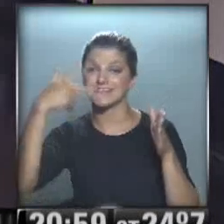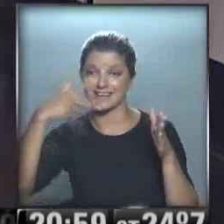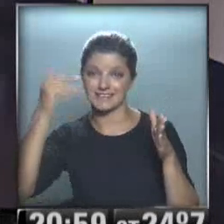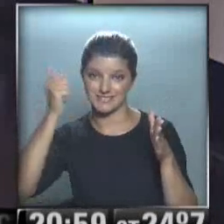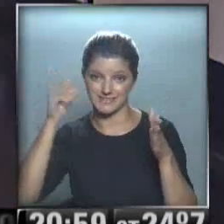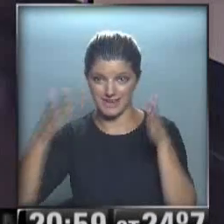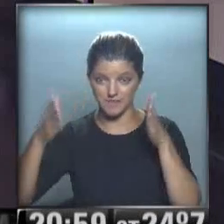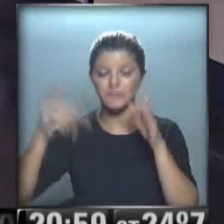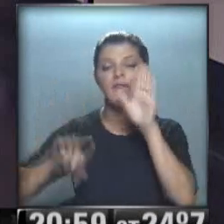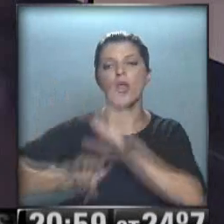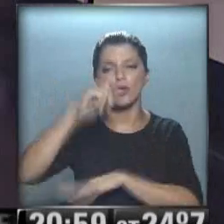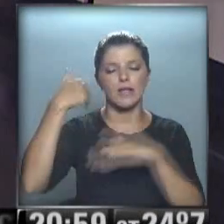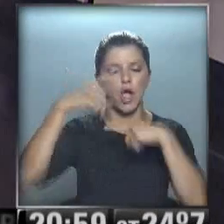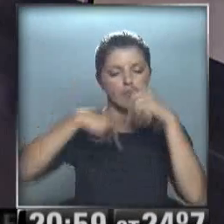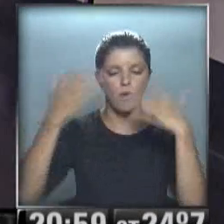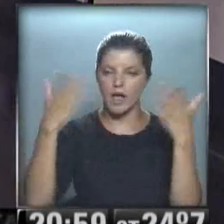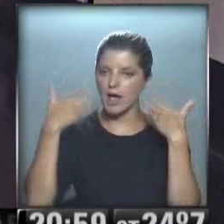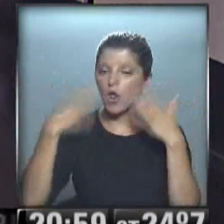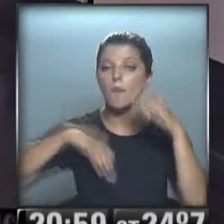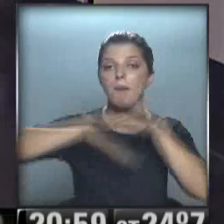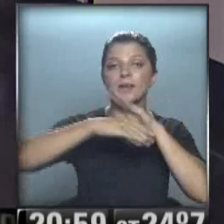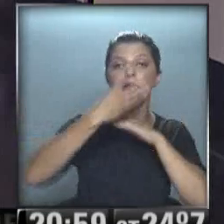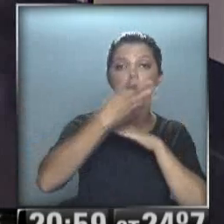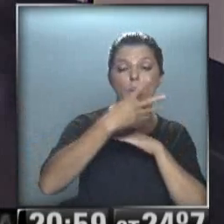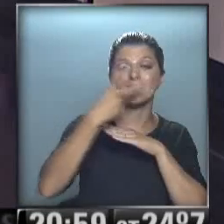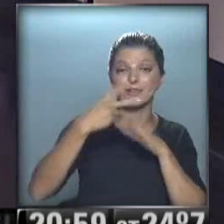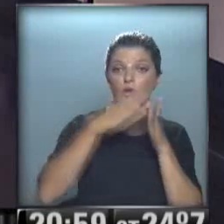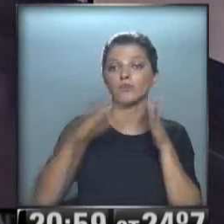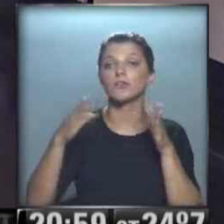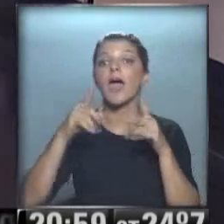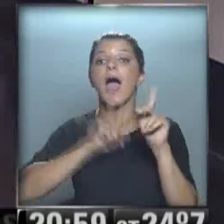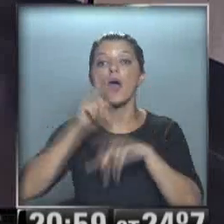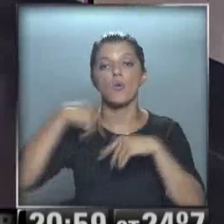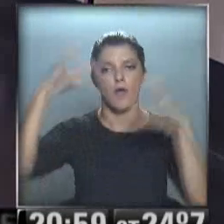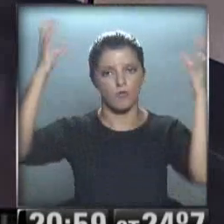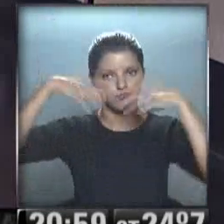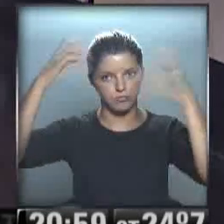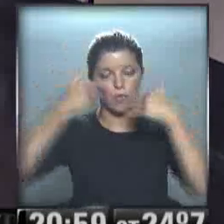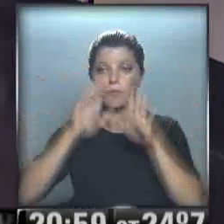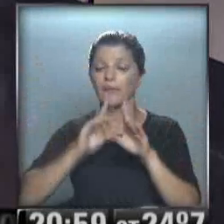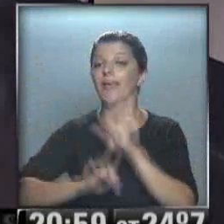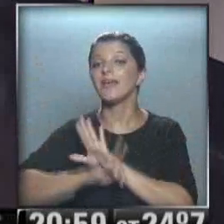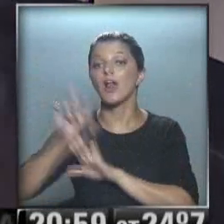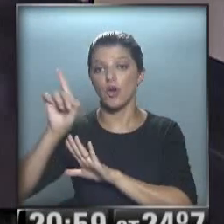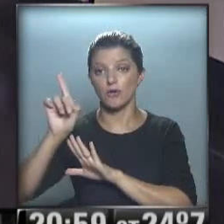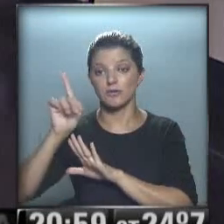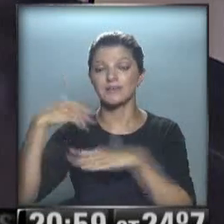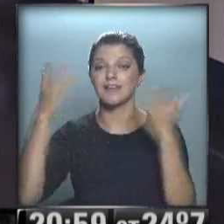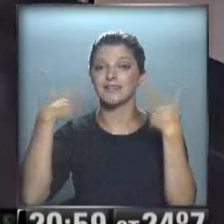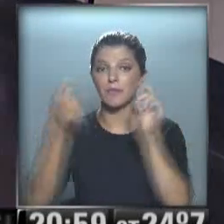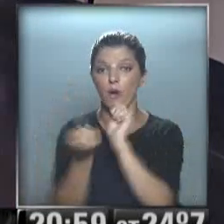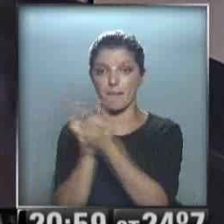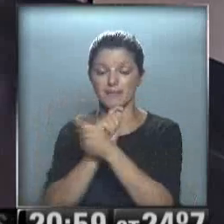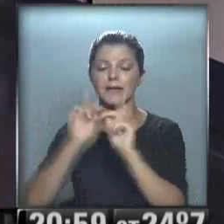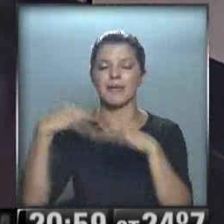continuará el tiempo muy caluroso, máximas de 42 grados, perdón, con la posibilidad de tormentas en forma aislada. Y en el norte del litoral, tiempo inestable aquí